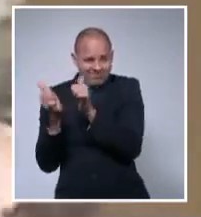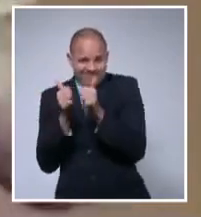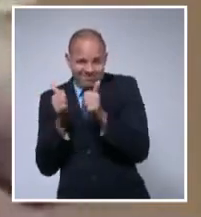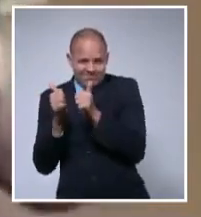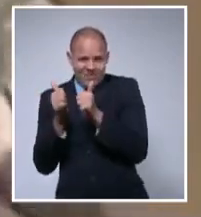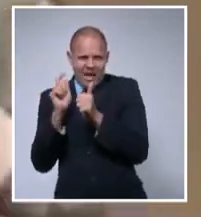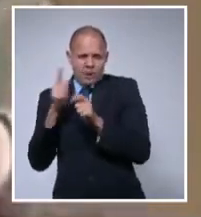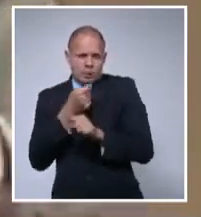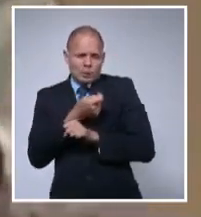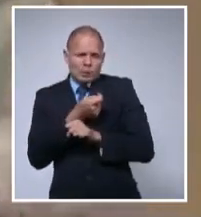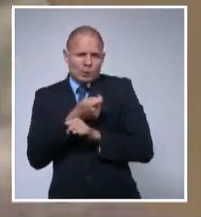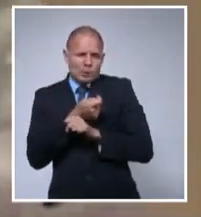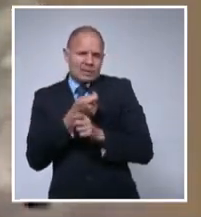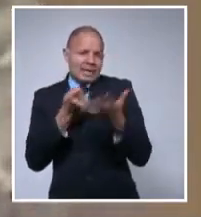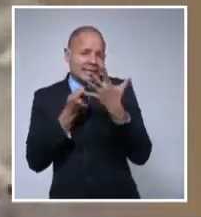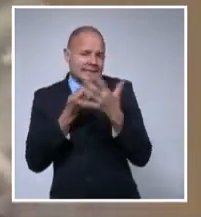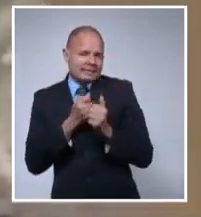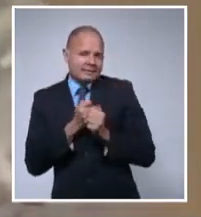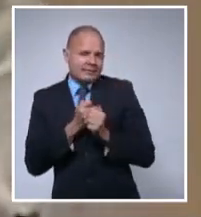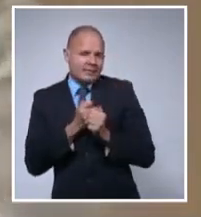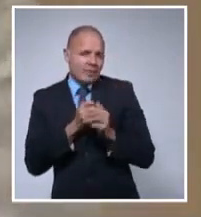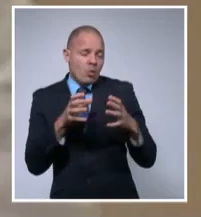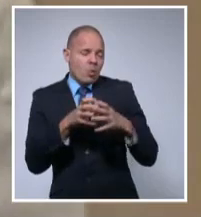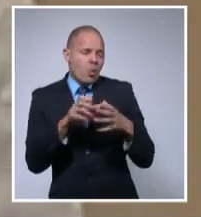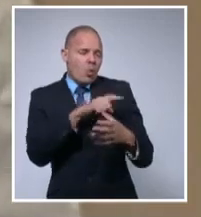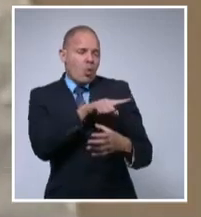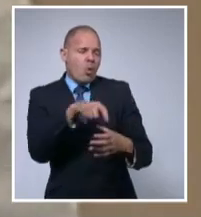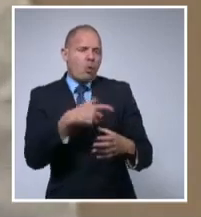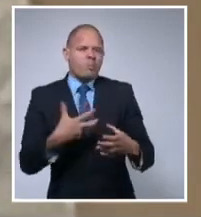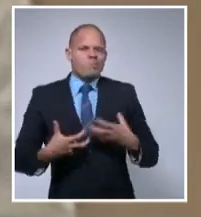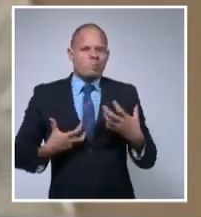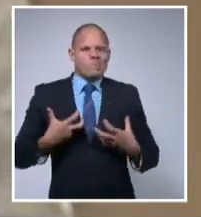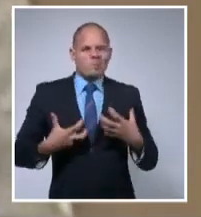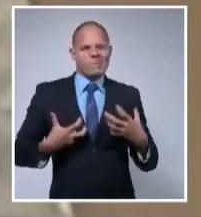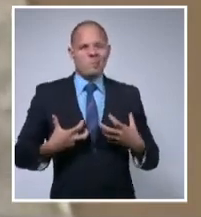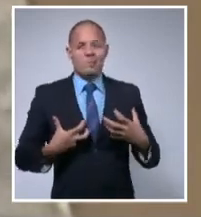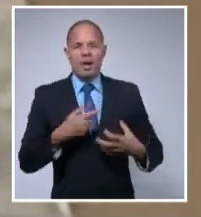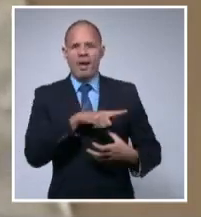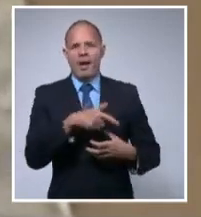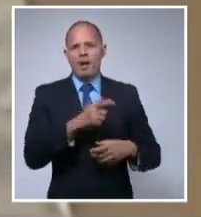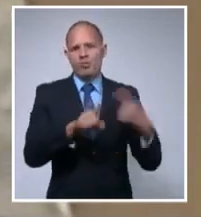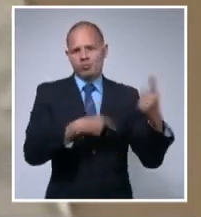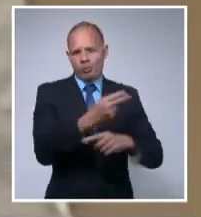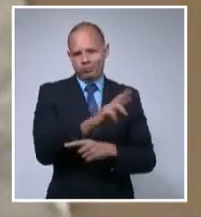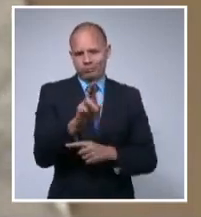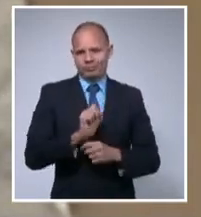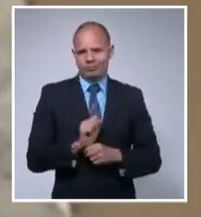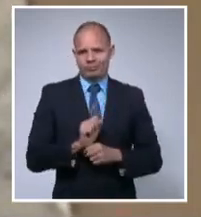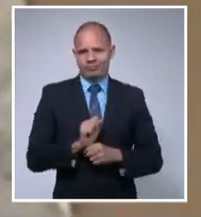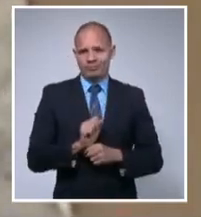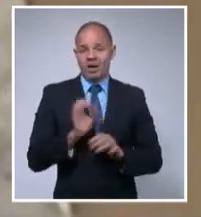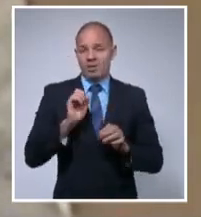en sus pretensiones, en su prepotencia, en su arrogancia.